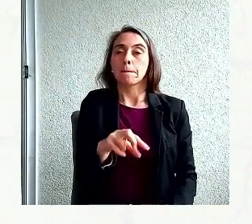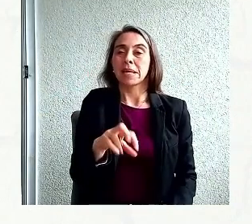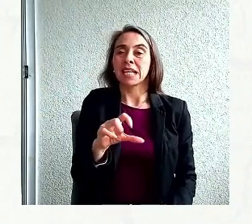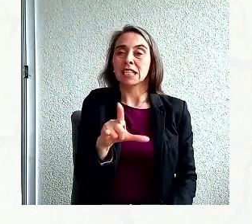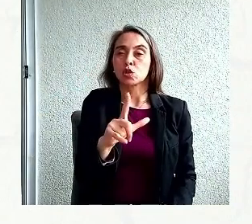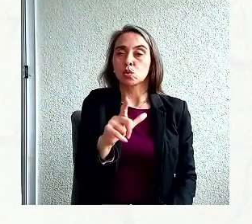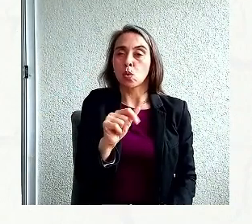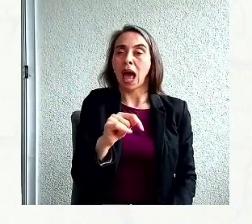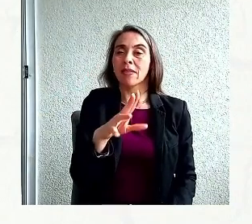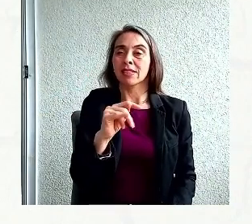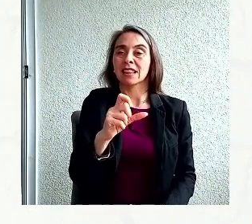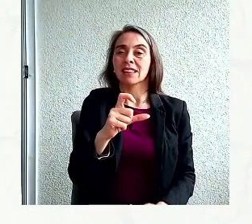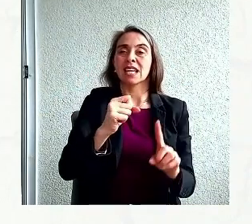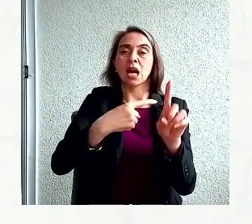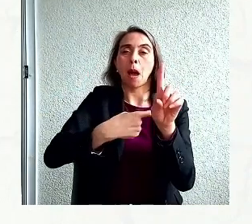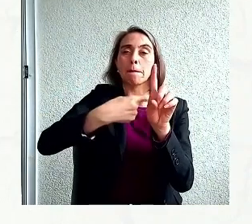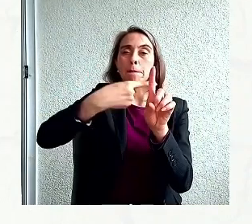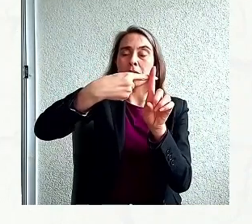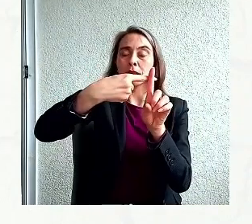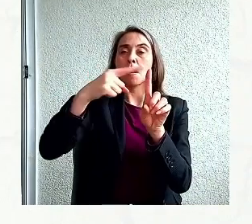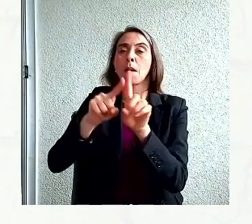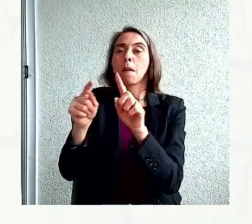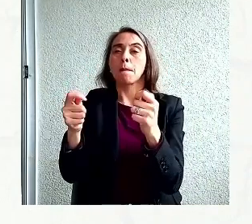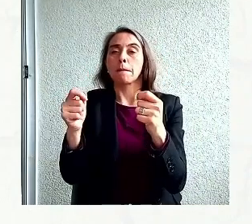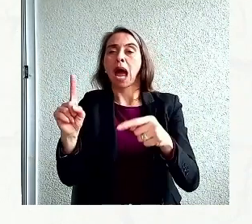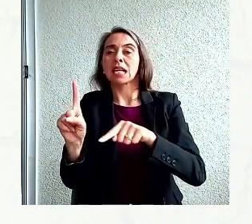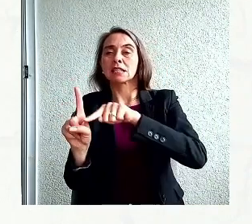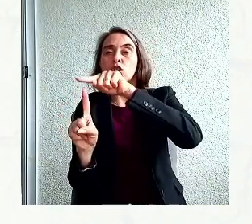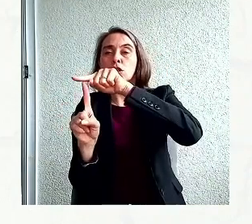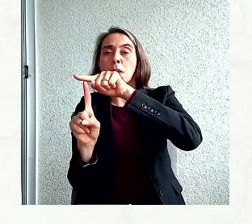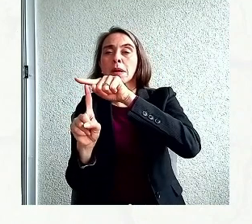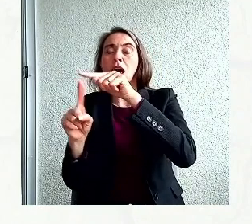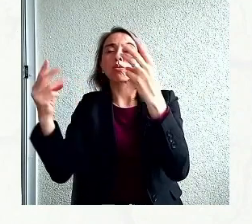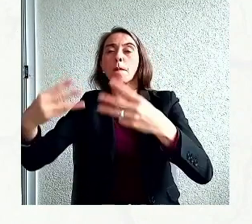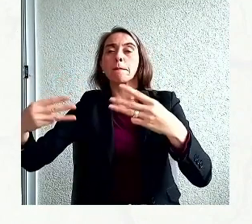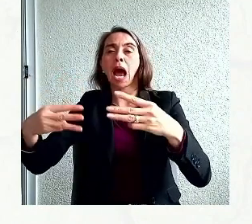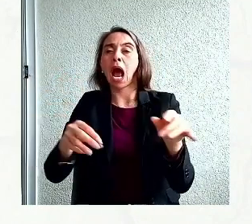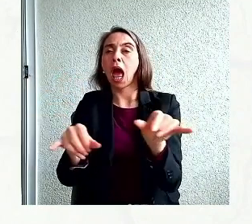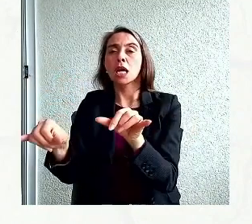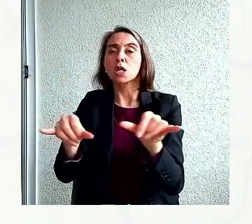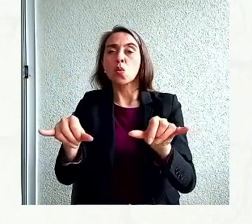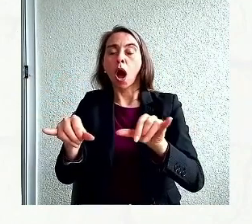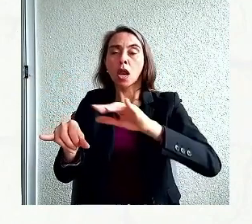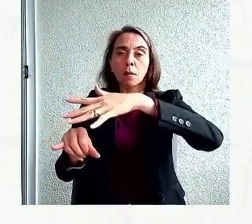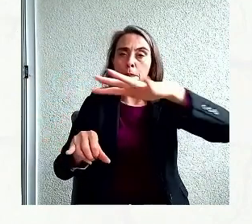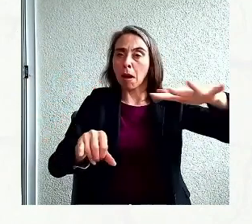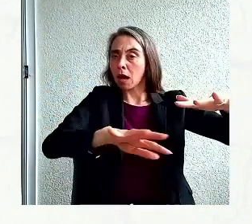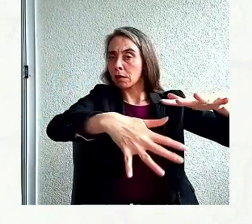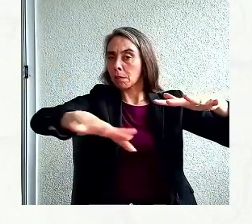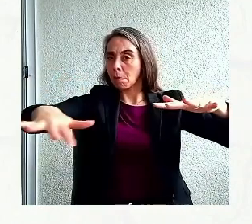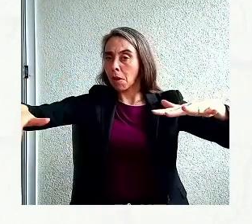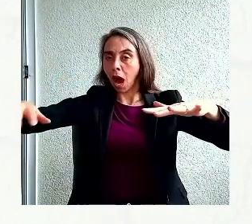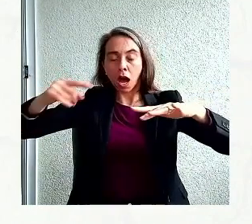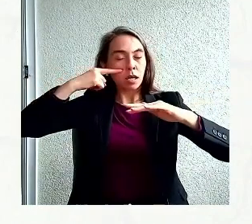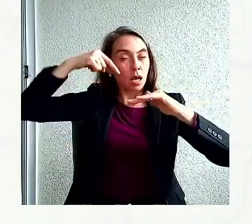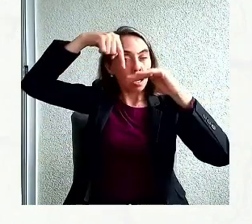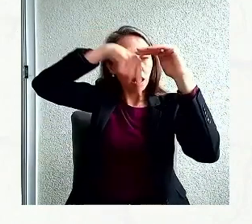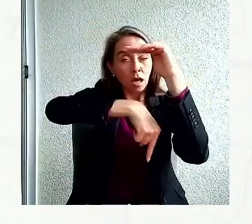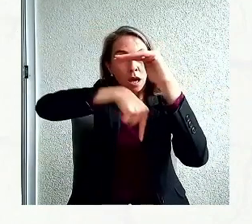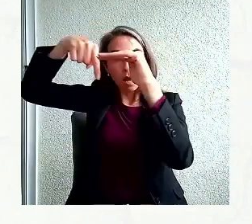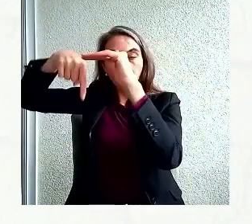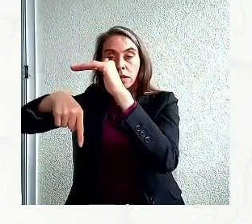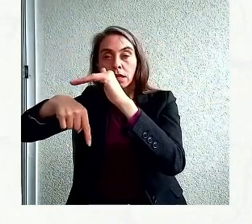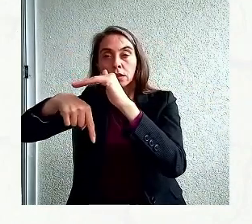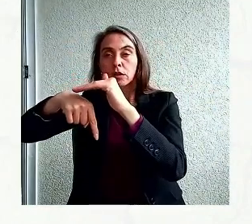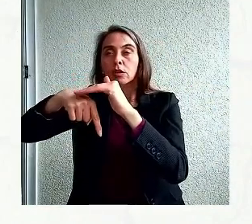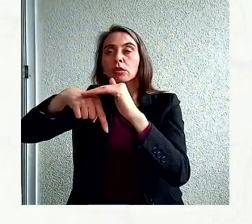y eso ha permitido que algunas especies puedan dar un salto. Y ahí me voy a referir un poco a eso